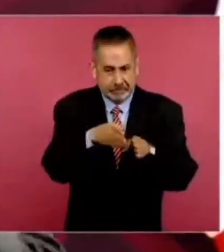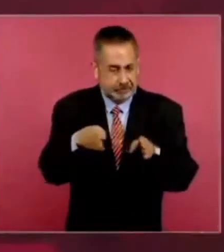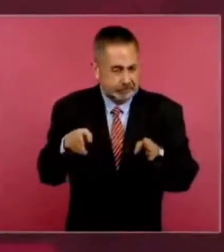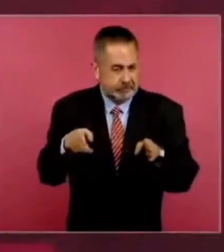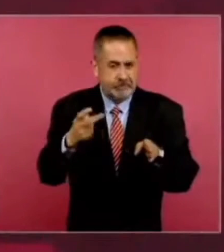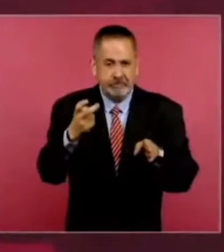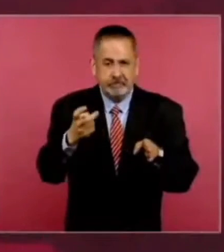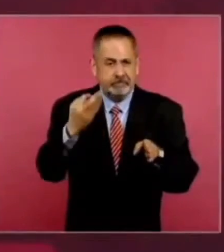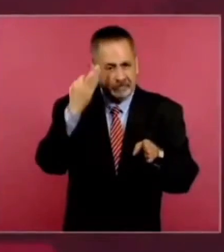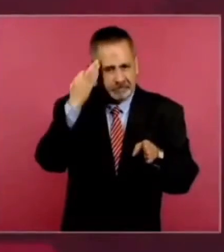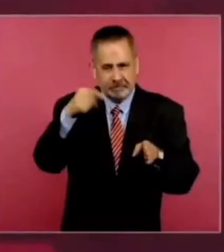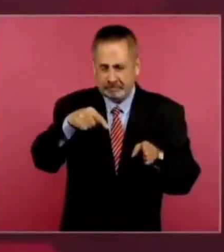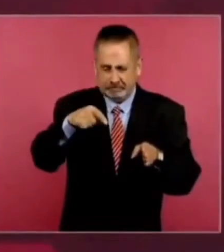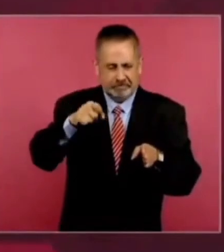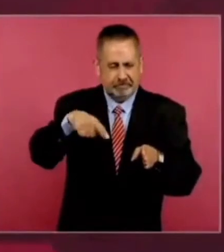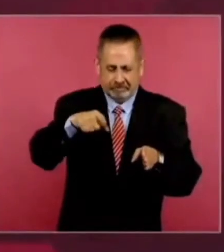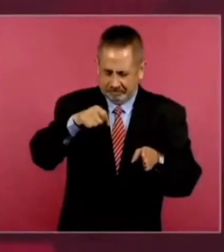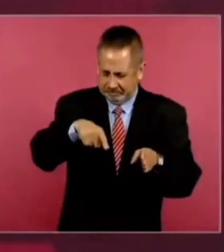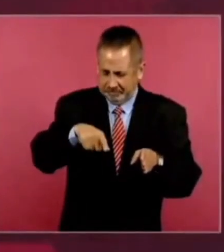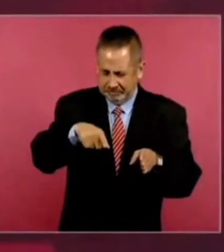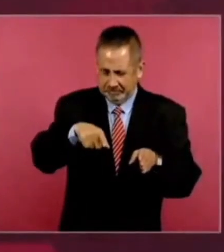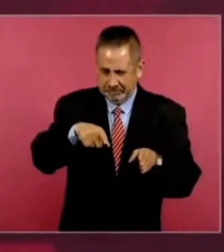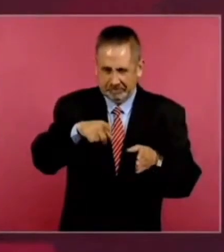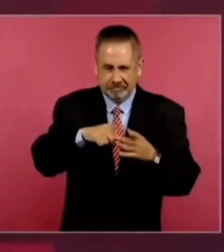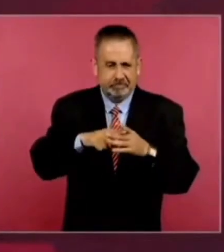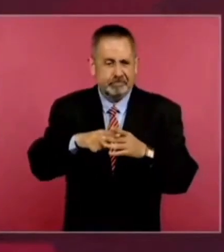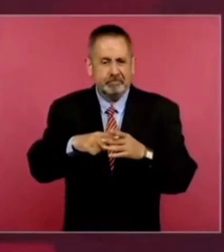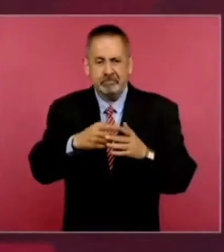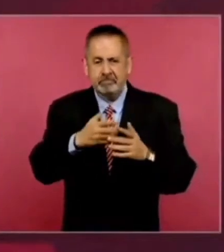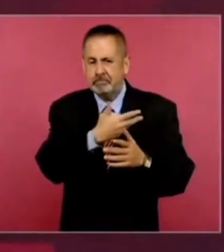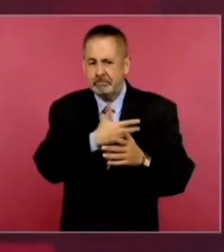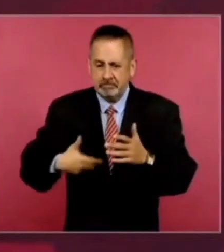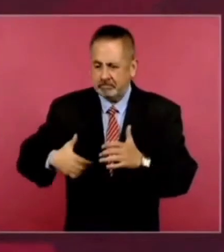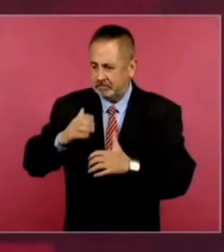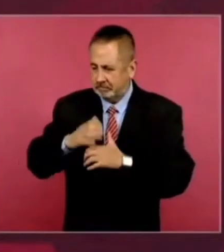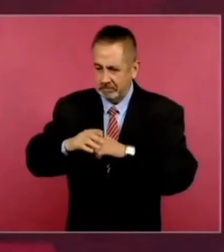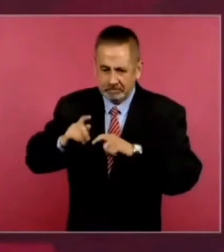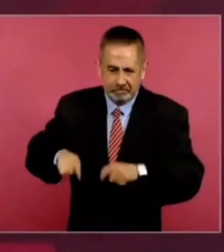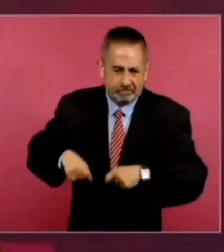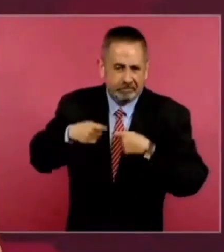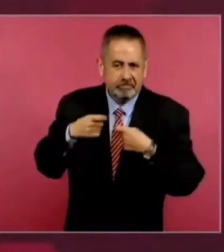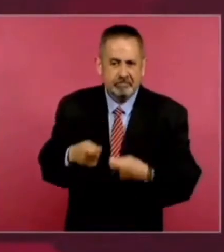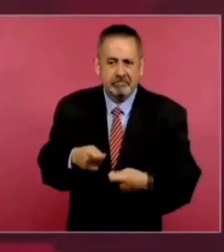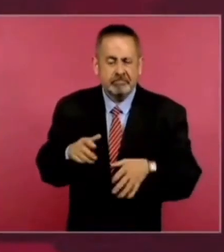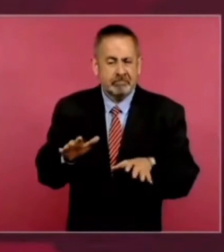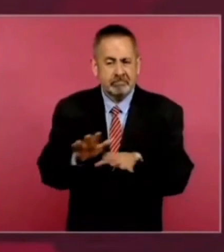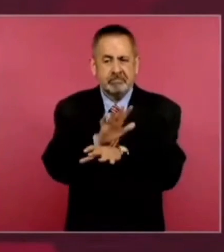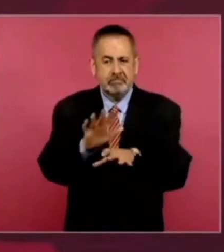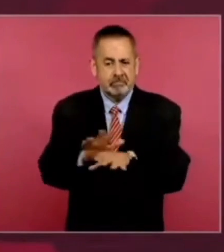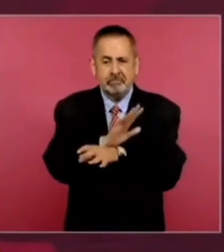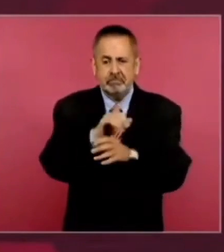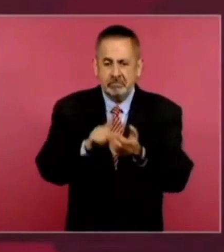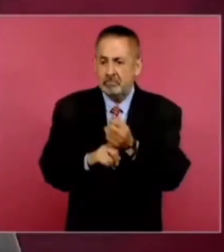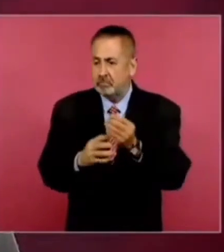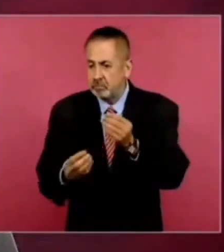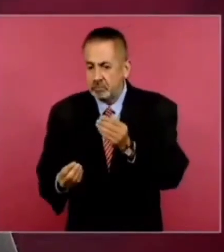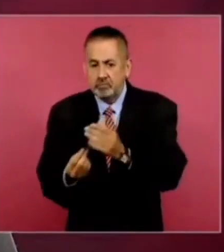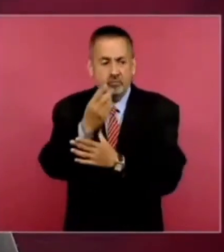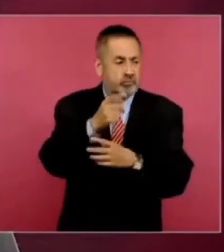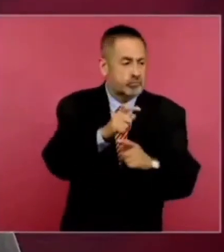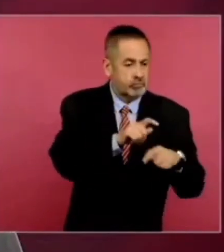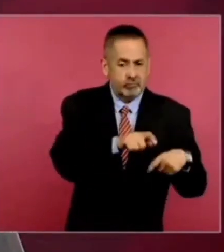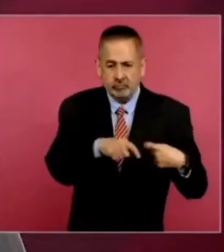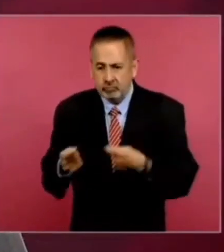cuando se dan las transiciones, los cambios, las renovaciones de